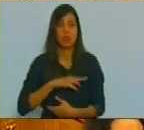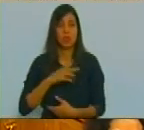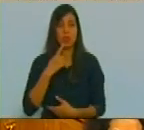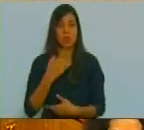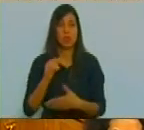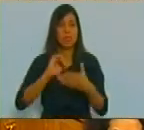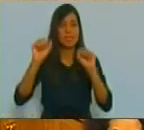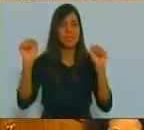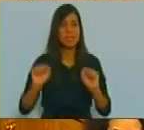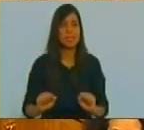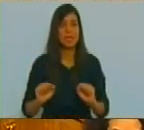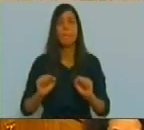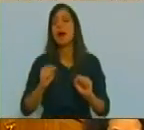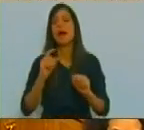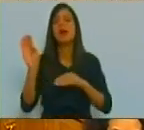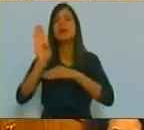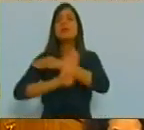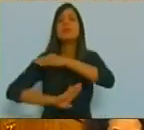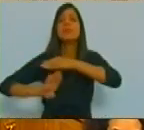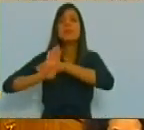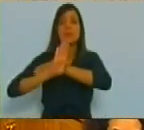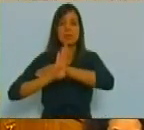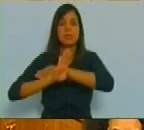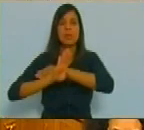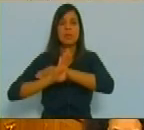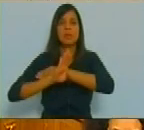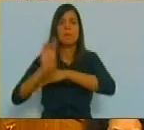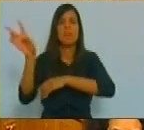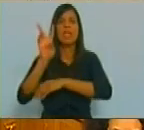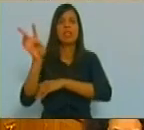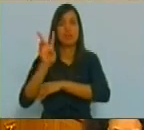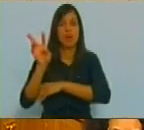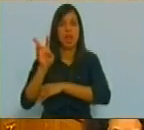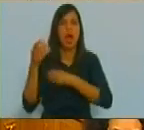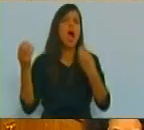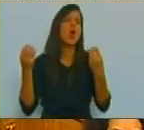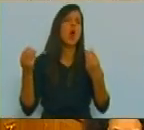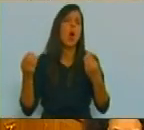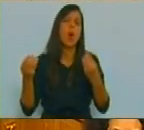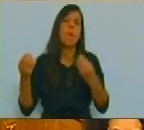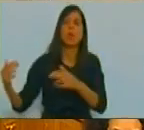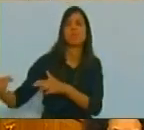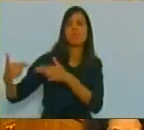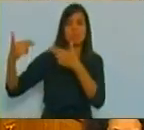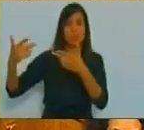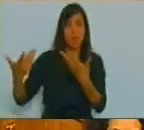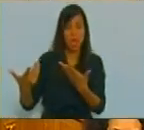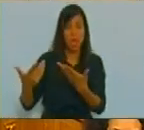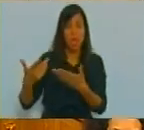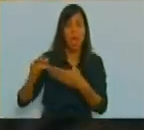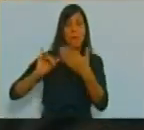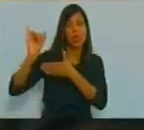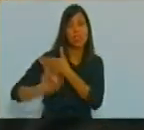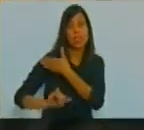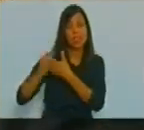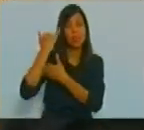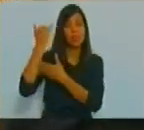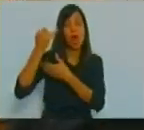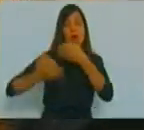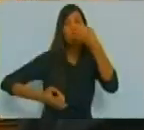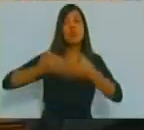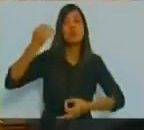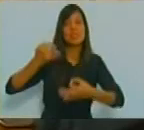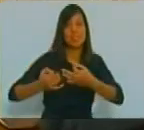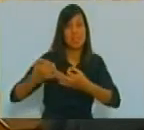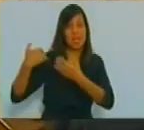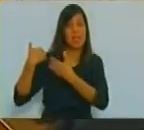sistema de seguridad y defensa de la nación cómo lo vamos a abordar desde la visión de la justicia y de la garantía